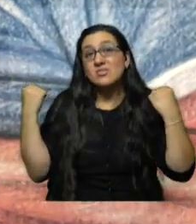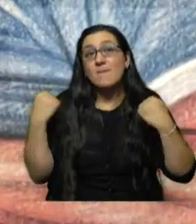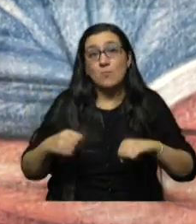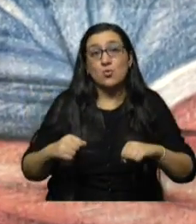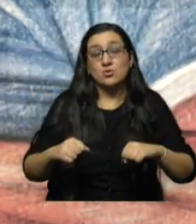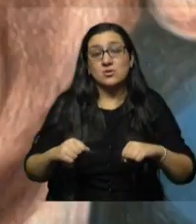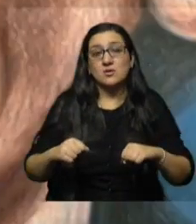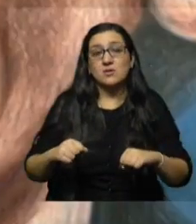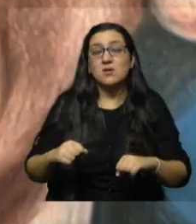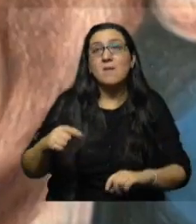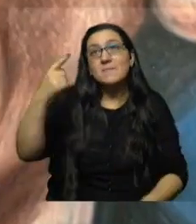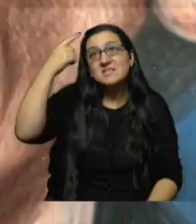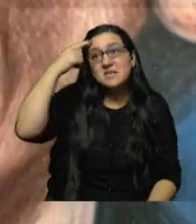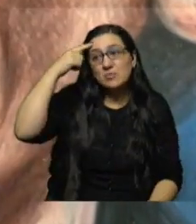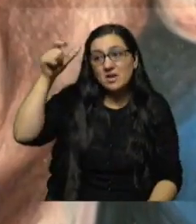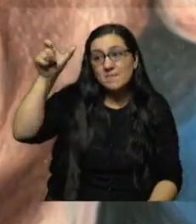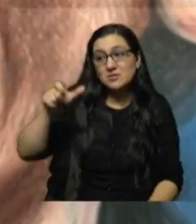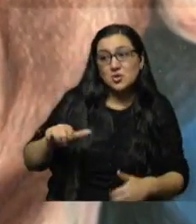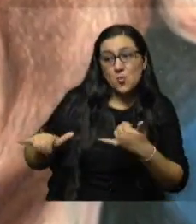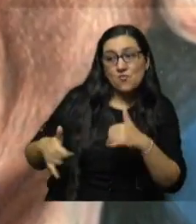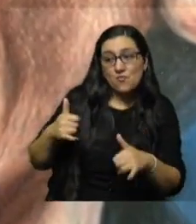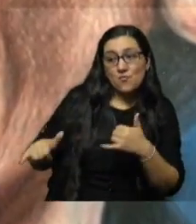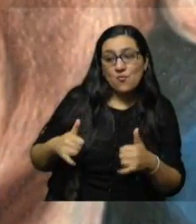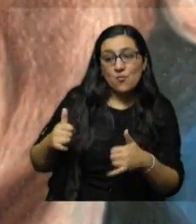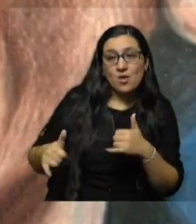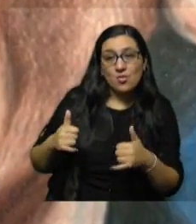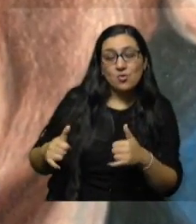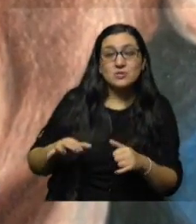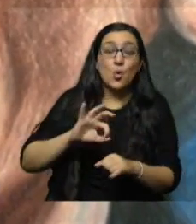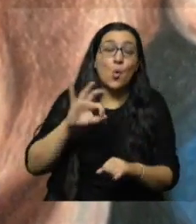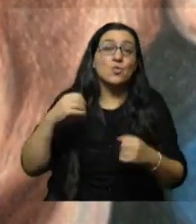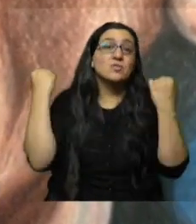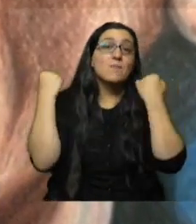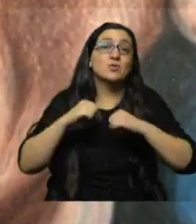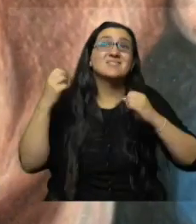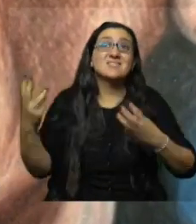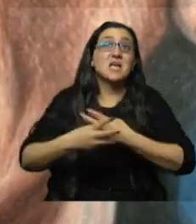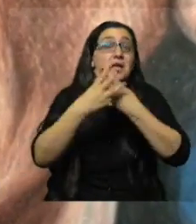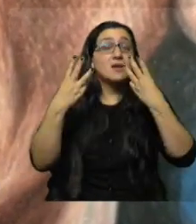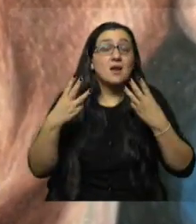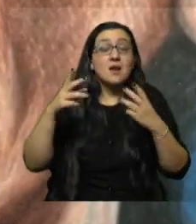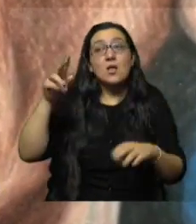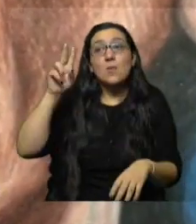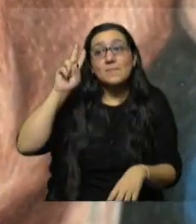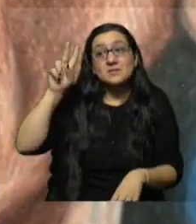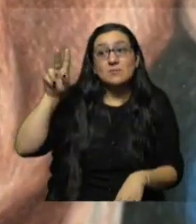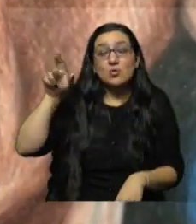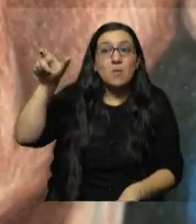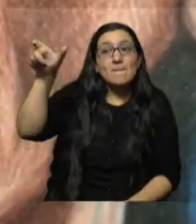perciba a los deportistas en general, no solamente del fútbol, en otros ámbitos también, como